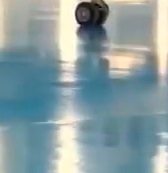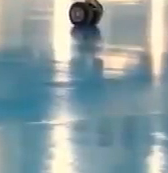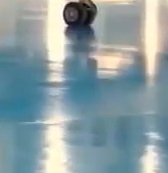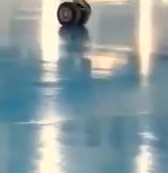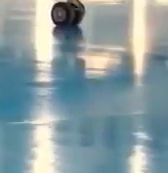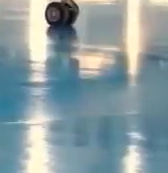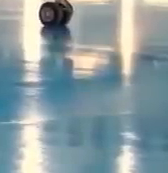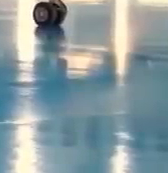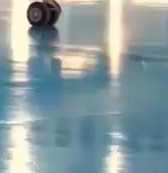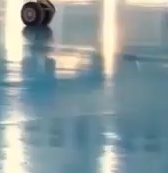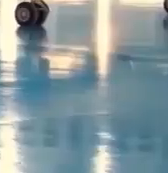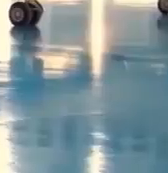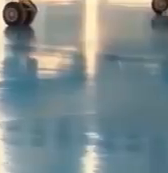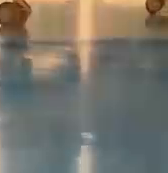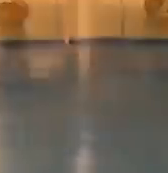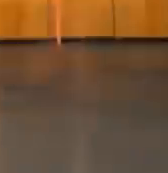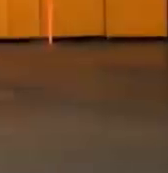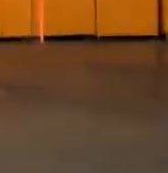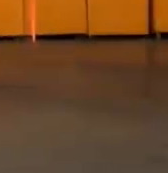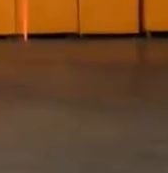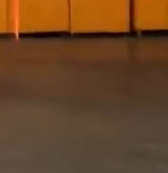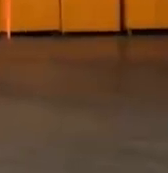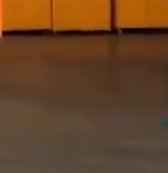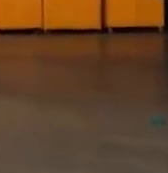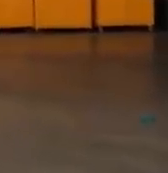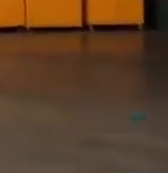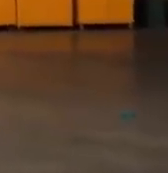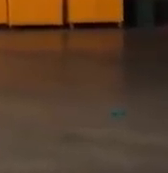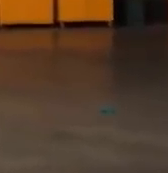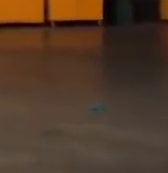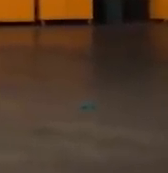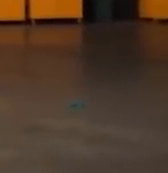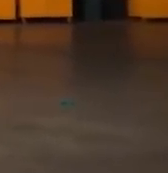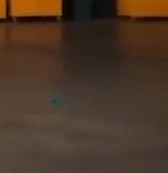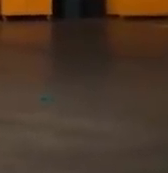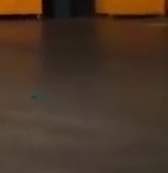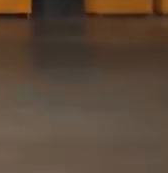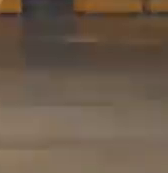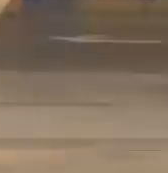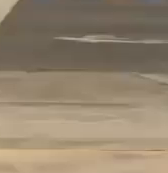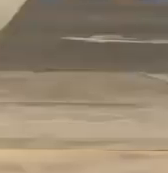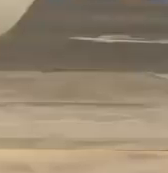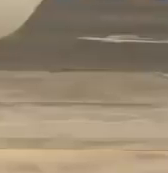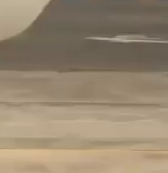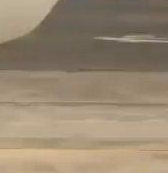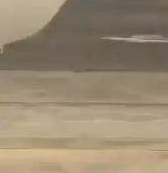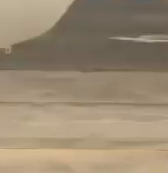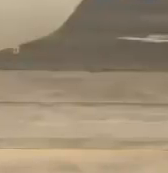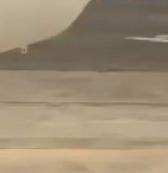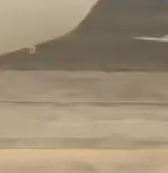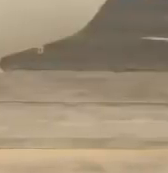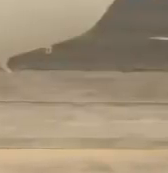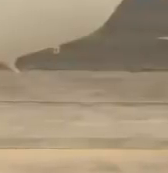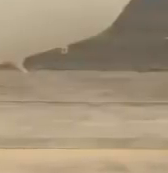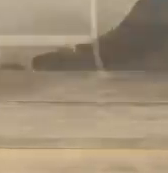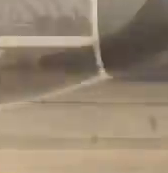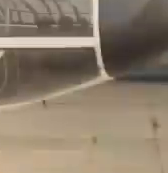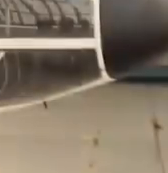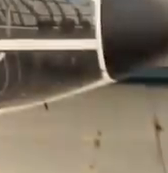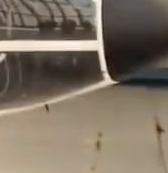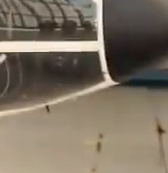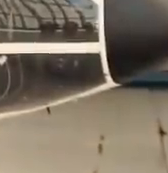Es política del Gobierno de México promover el uso de vuelos comerciales para el traslado de los